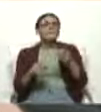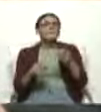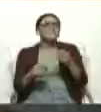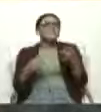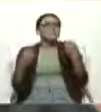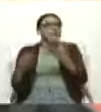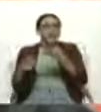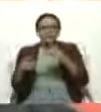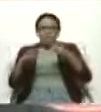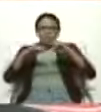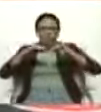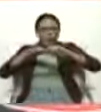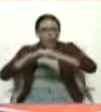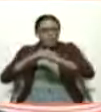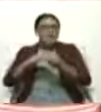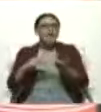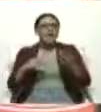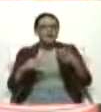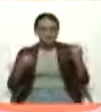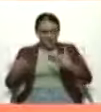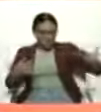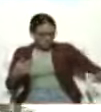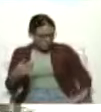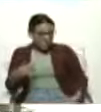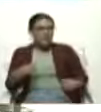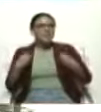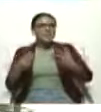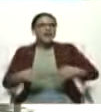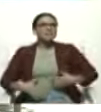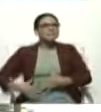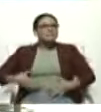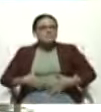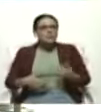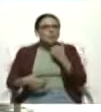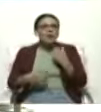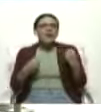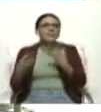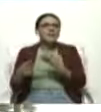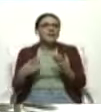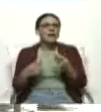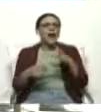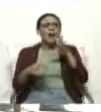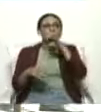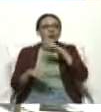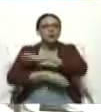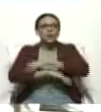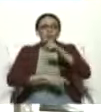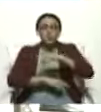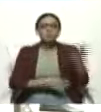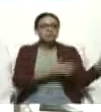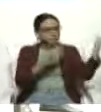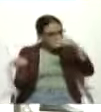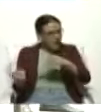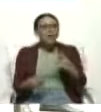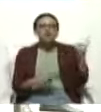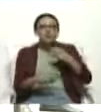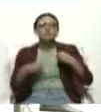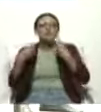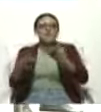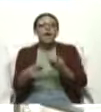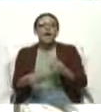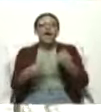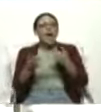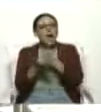desparasitación, corte de uñas y aplicación de vacunas. Estamos contando con el apoyo de